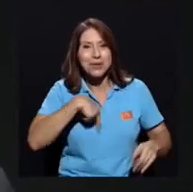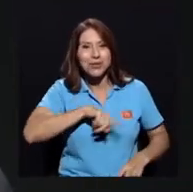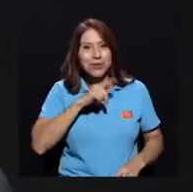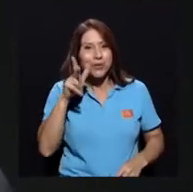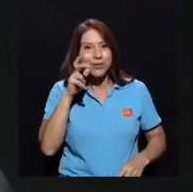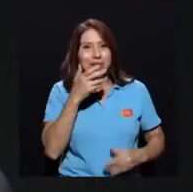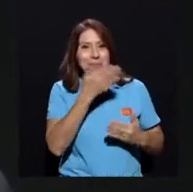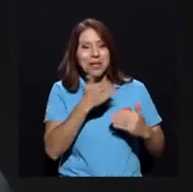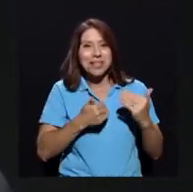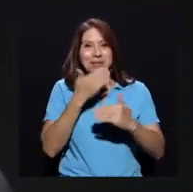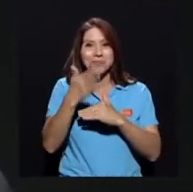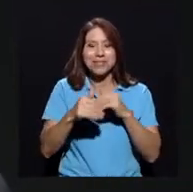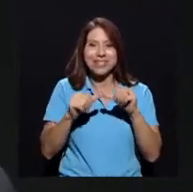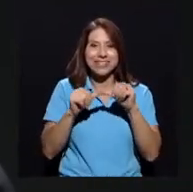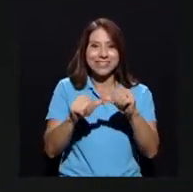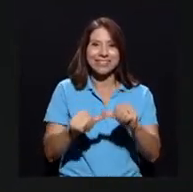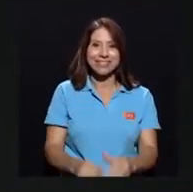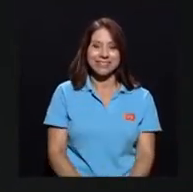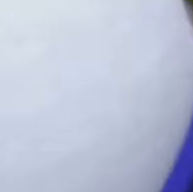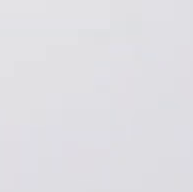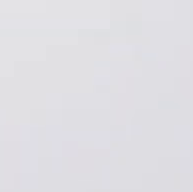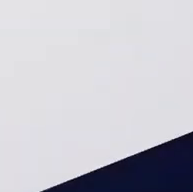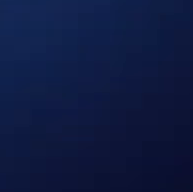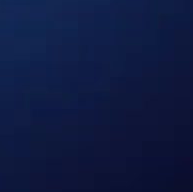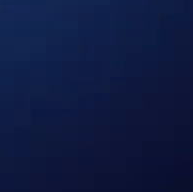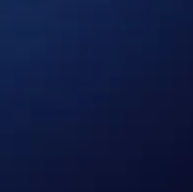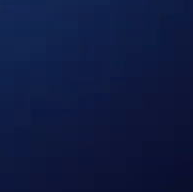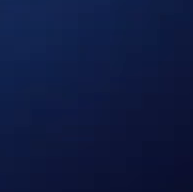vez que el canal nos invite a hacerlo. Regresamos.